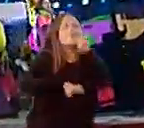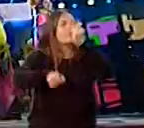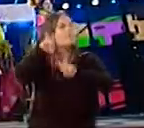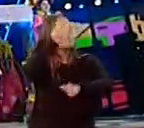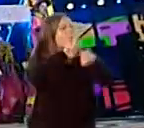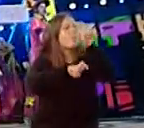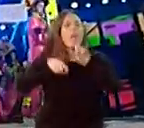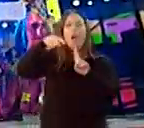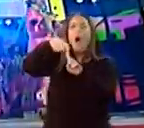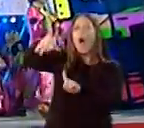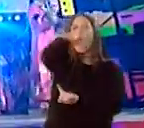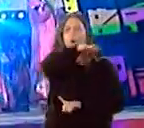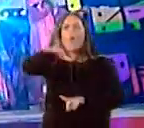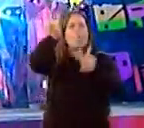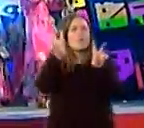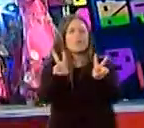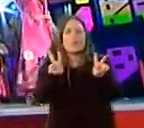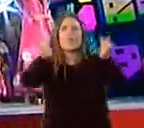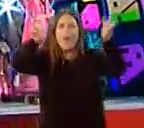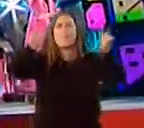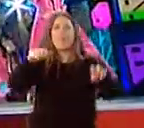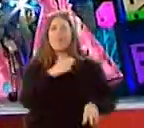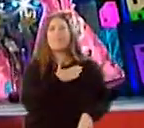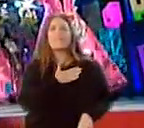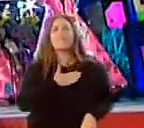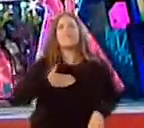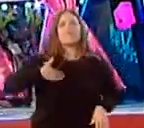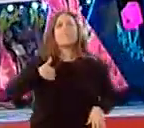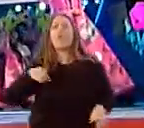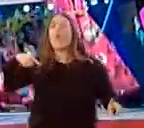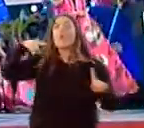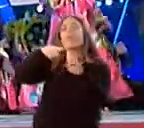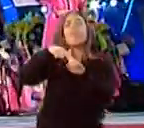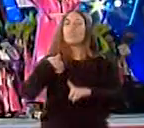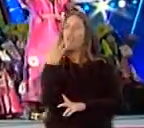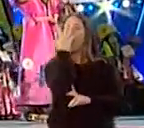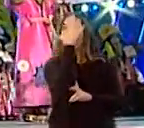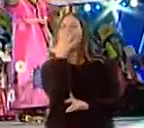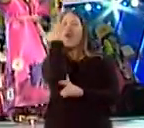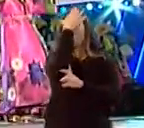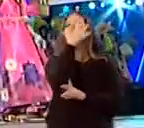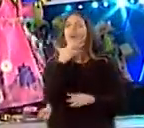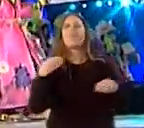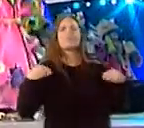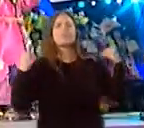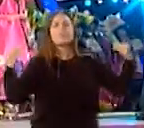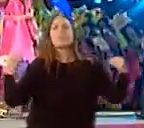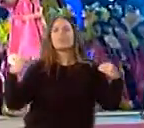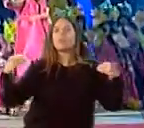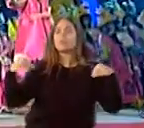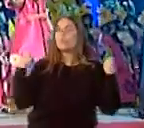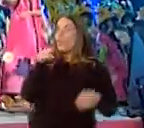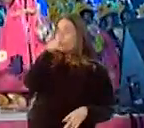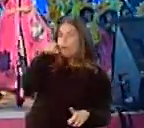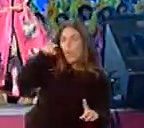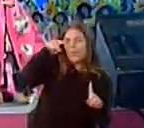decir que sí y canadá la visión que tiene que